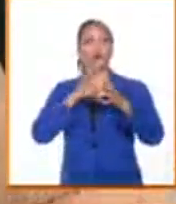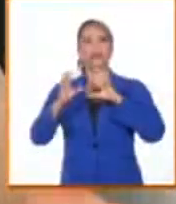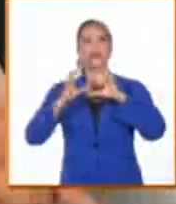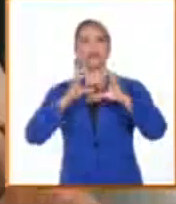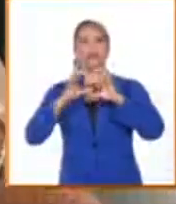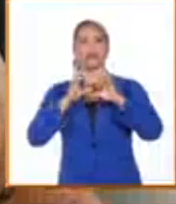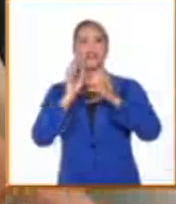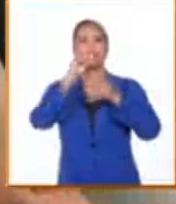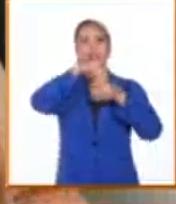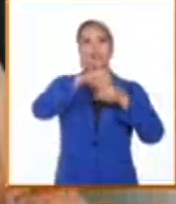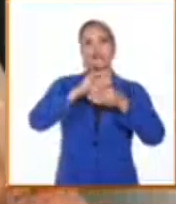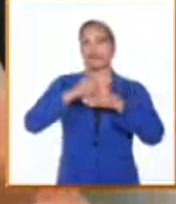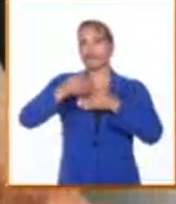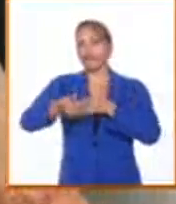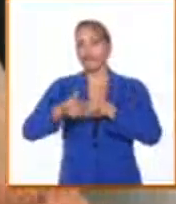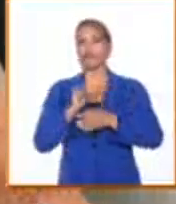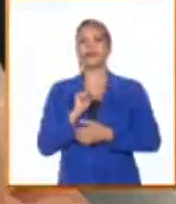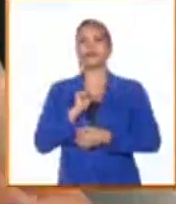internos y externos,